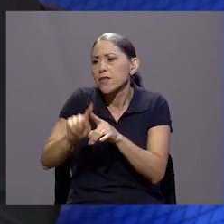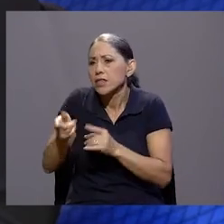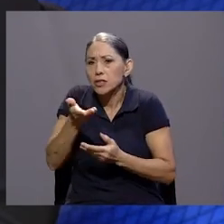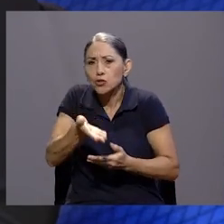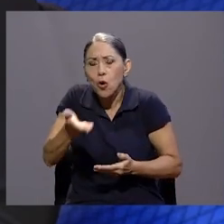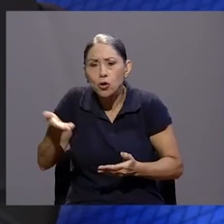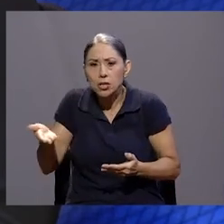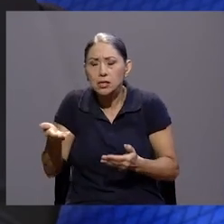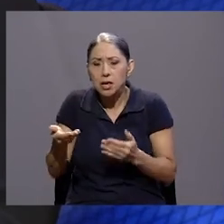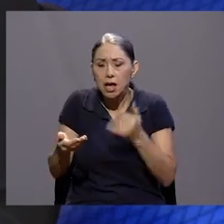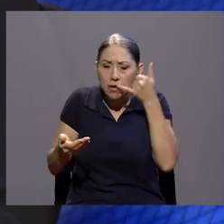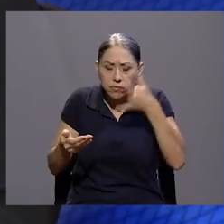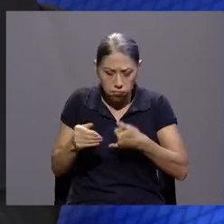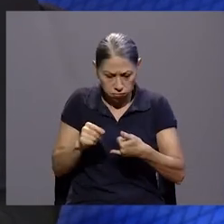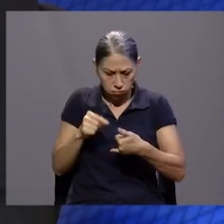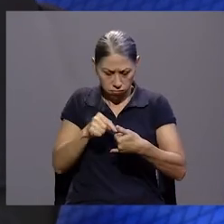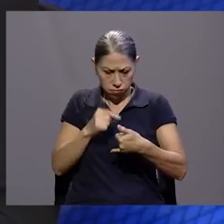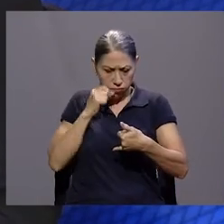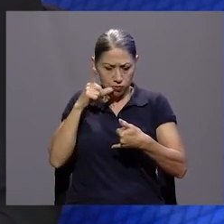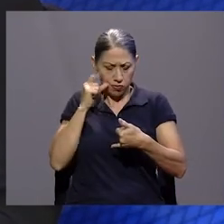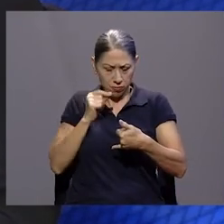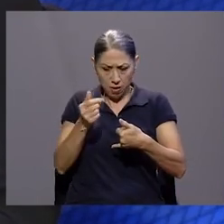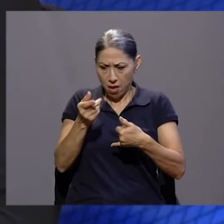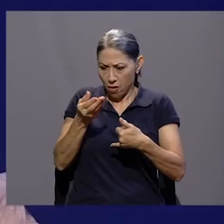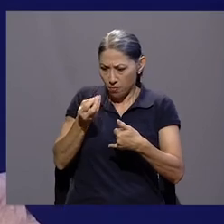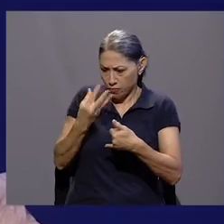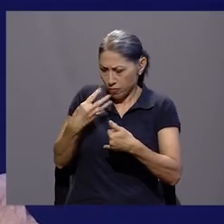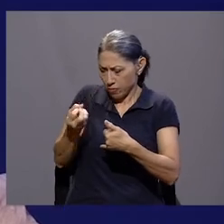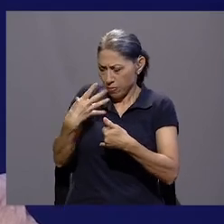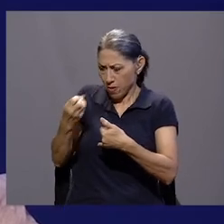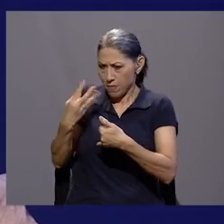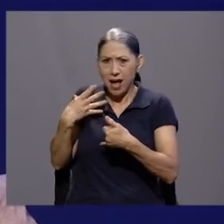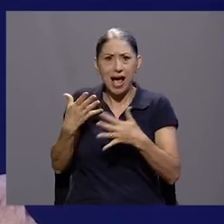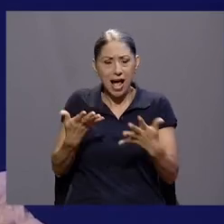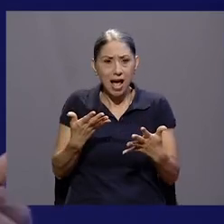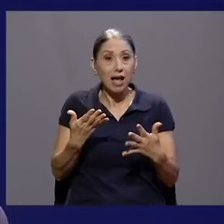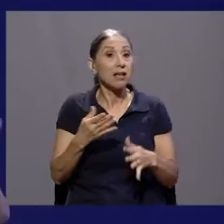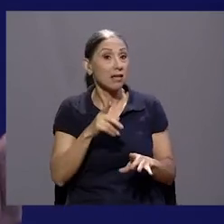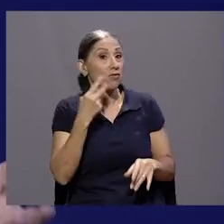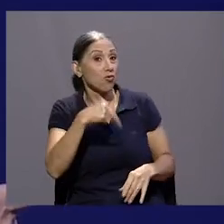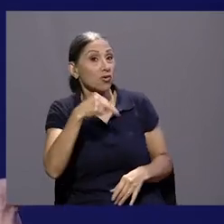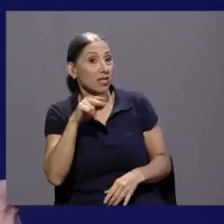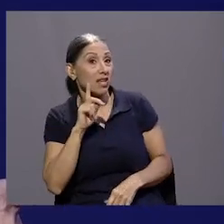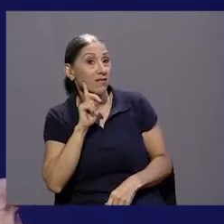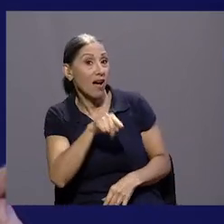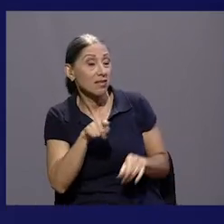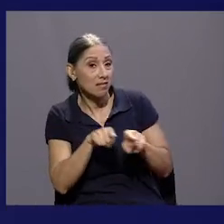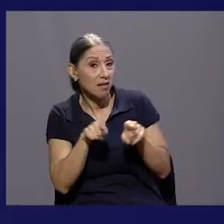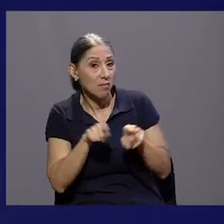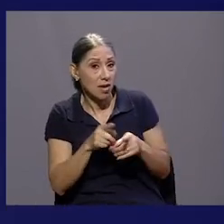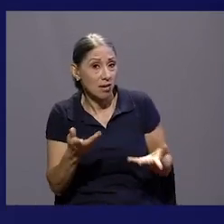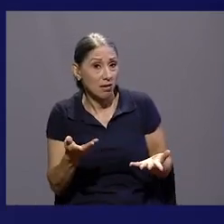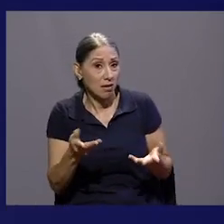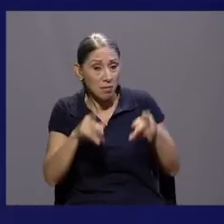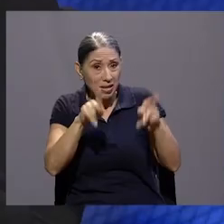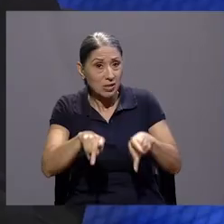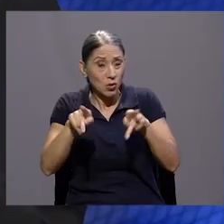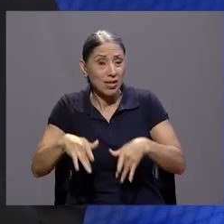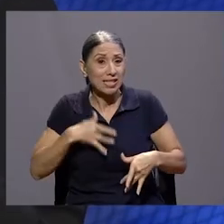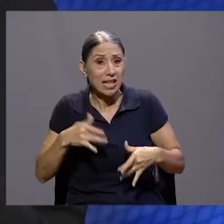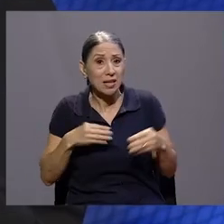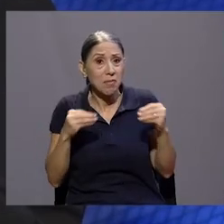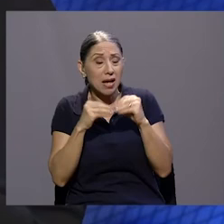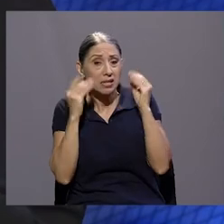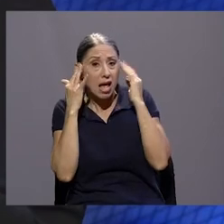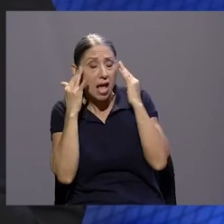son noticias que nos angustian entonces ahí yo también ese tipo de minerales los fans también generan más incertidumbres exactamente y eso es también